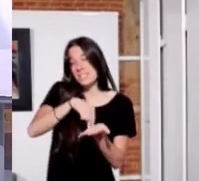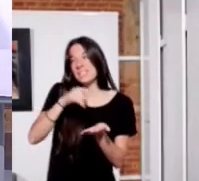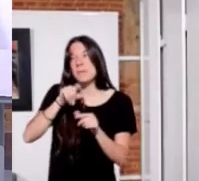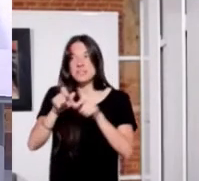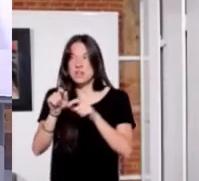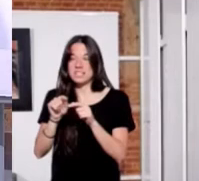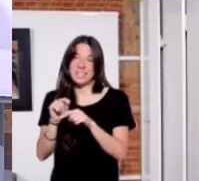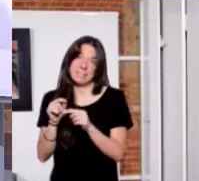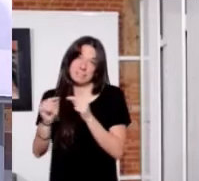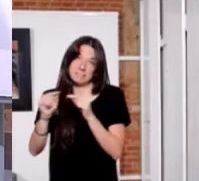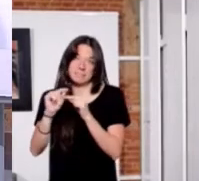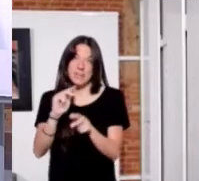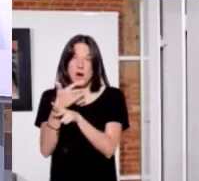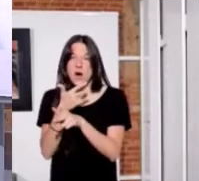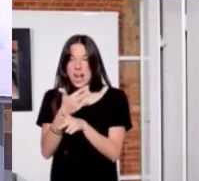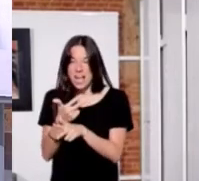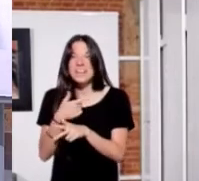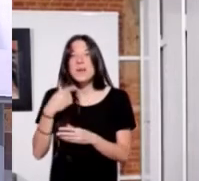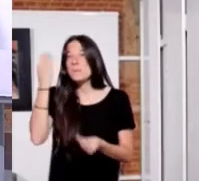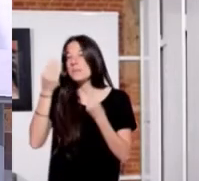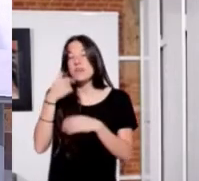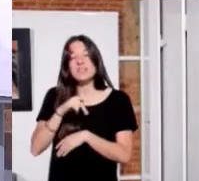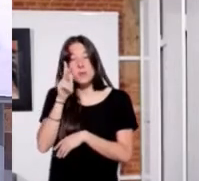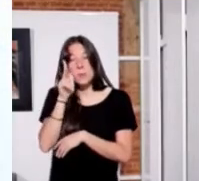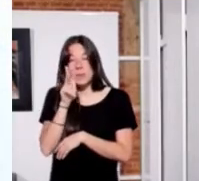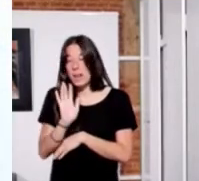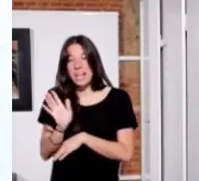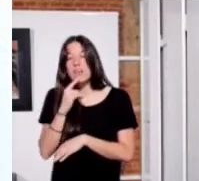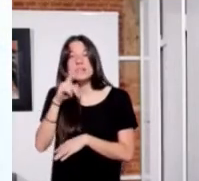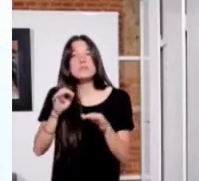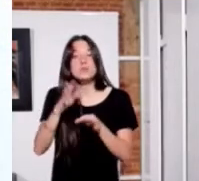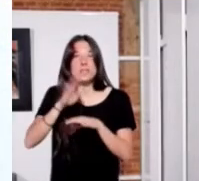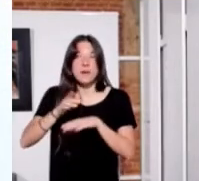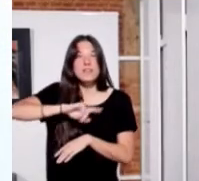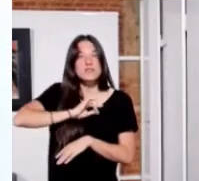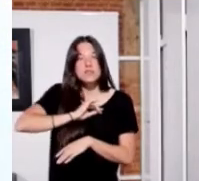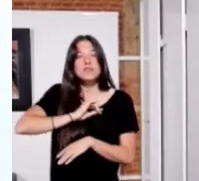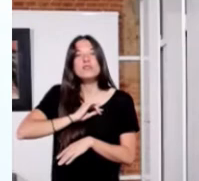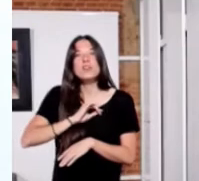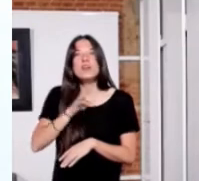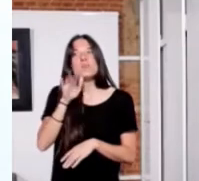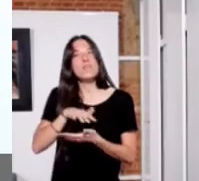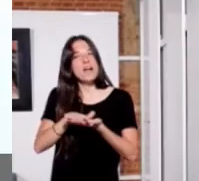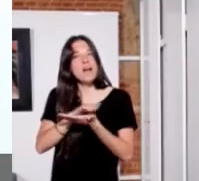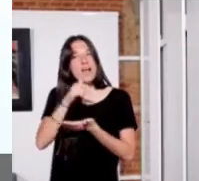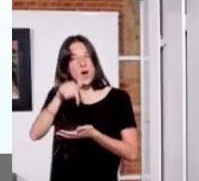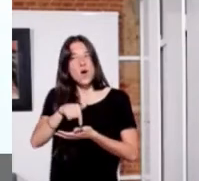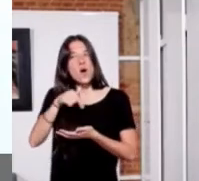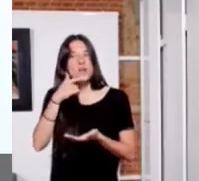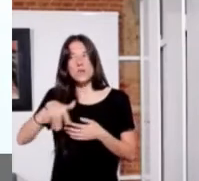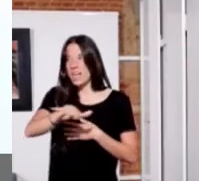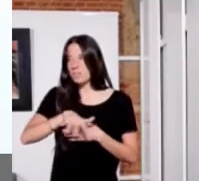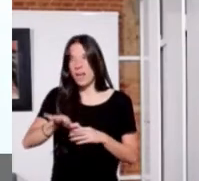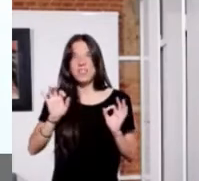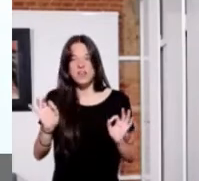en online. Creo que es un privilegio y una suerte para nosotros pues, el contar hoy en día con este espacio